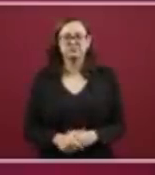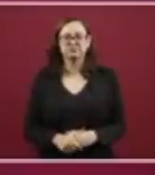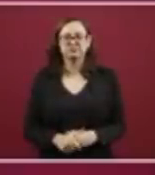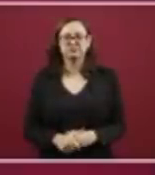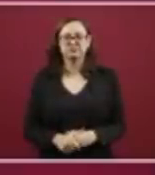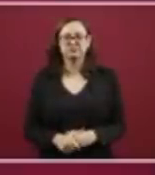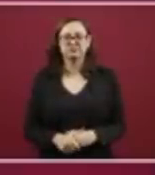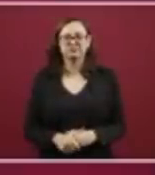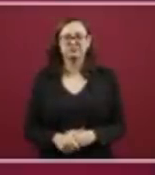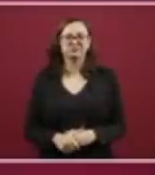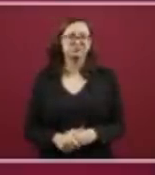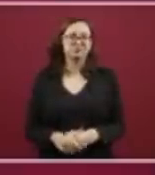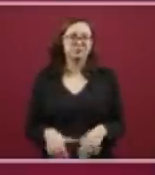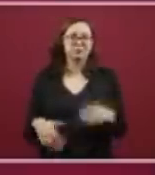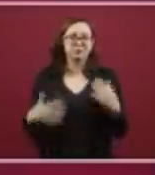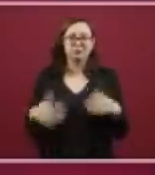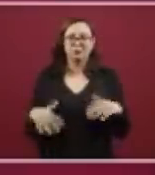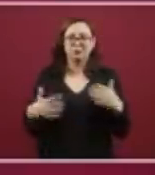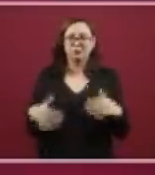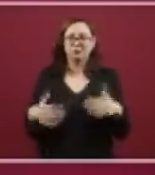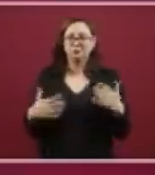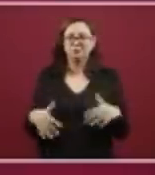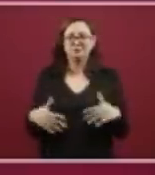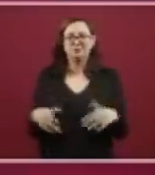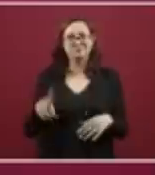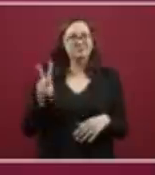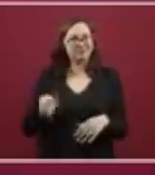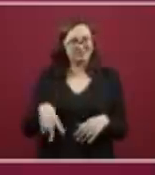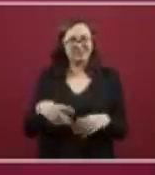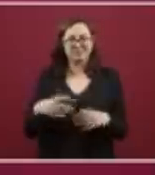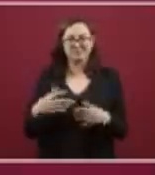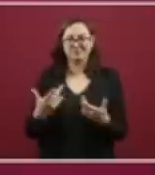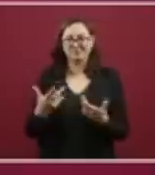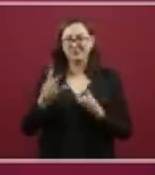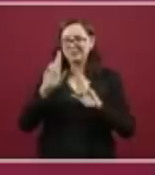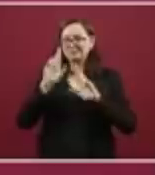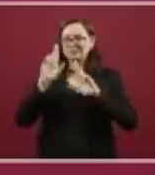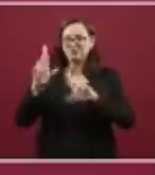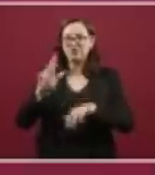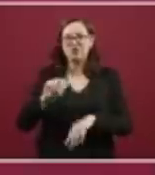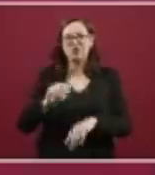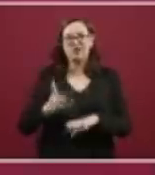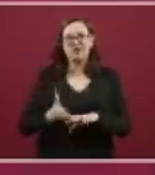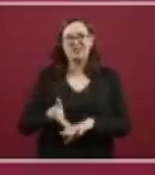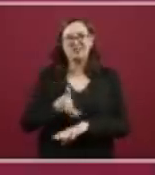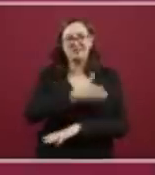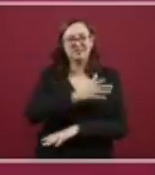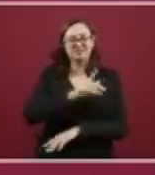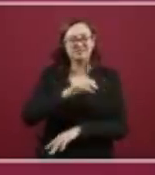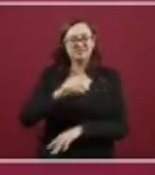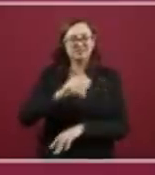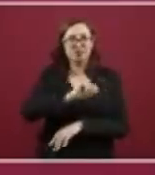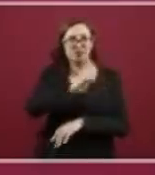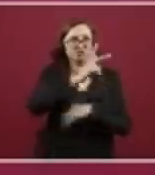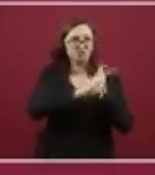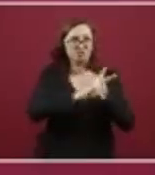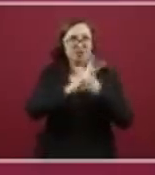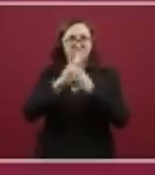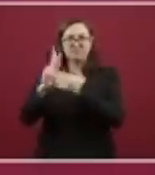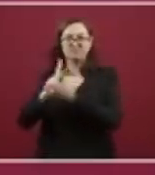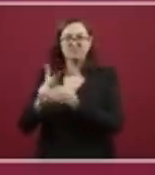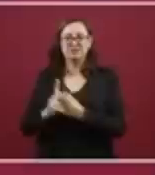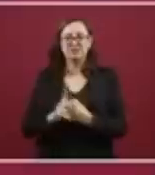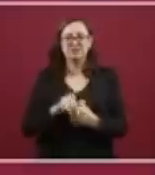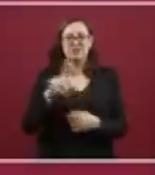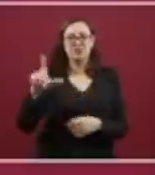Es como para decir, con todo respeto a otros gobiernos de otros países,